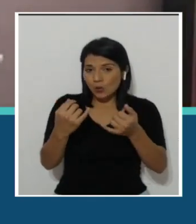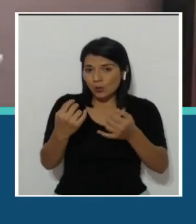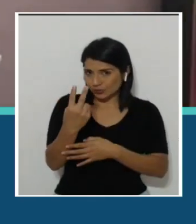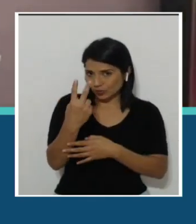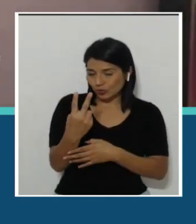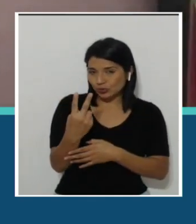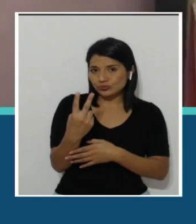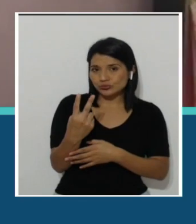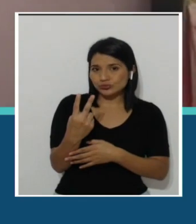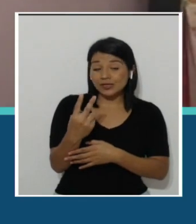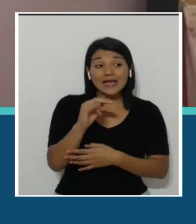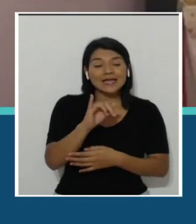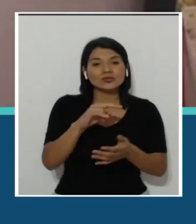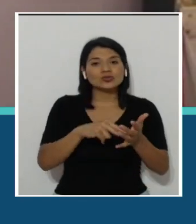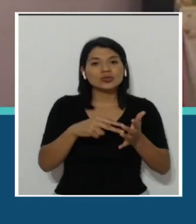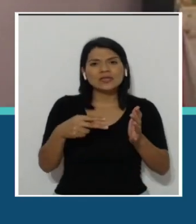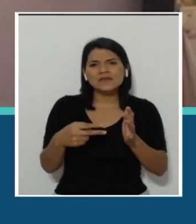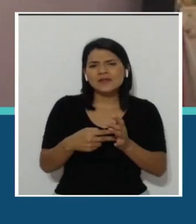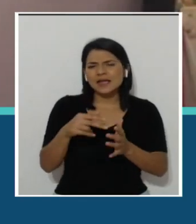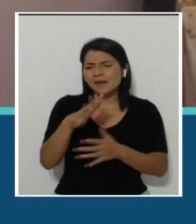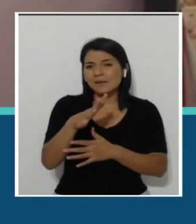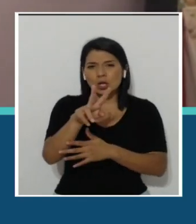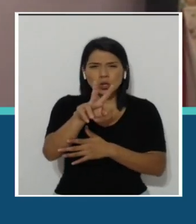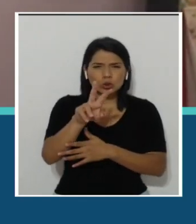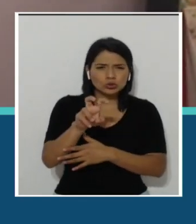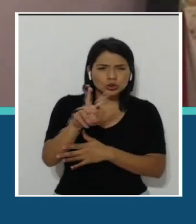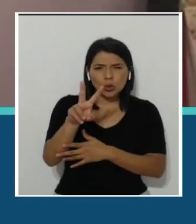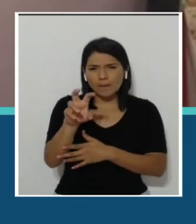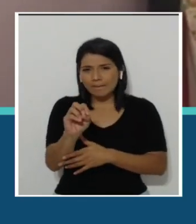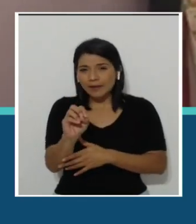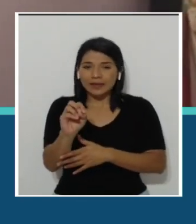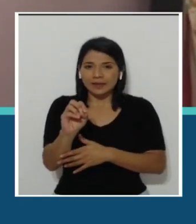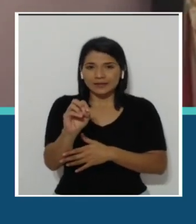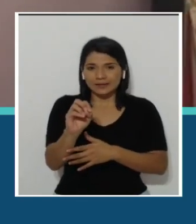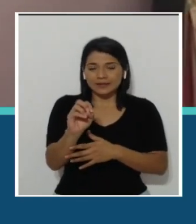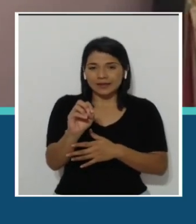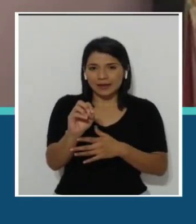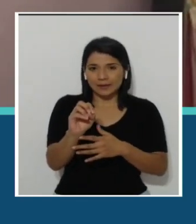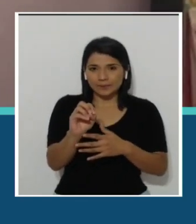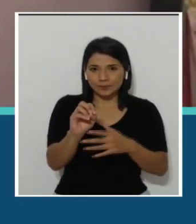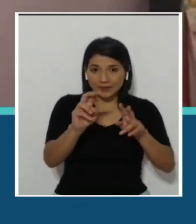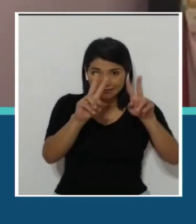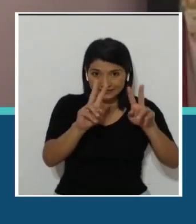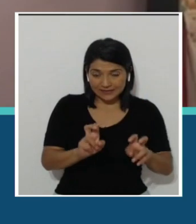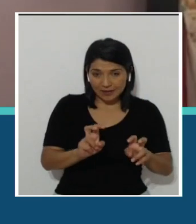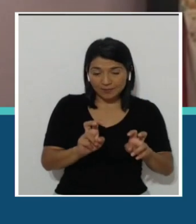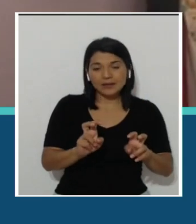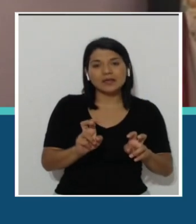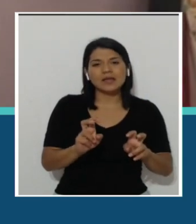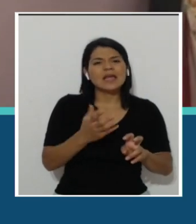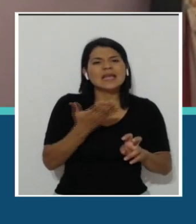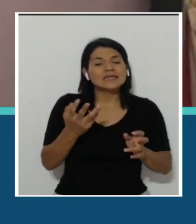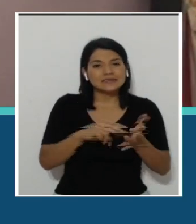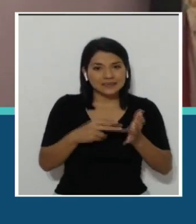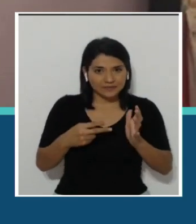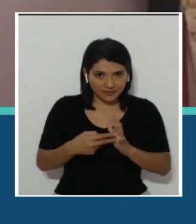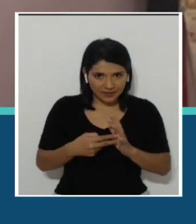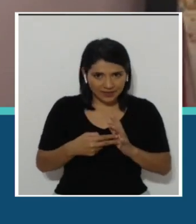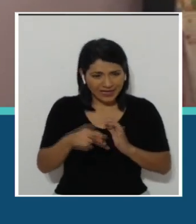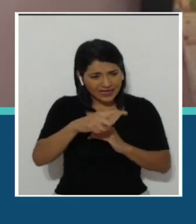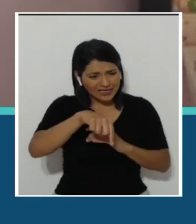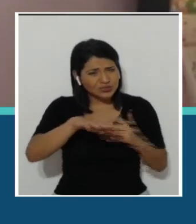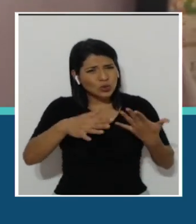implica alrededor de unos 220 anticuerpos, ¿en qué se va a manifestar? Bueno, que nos va a ayudar a los